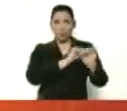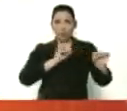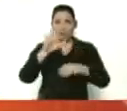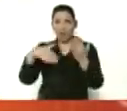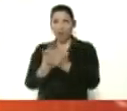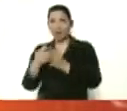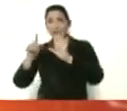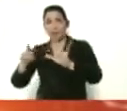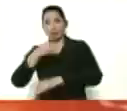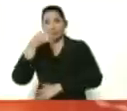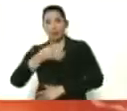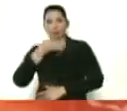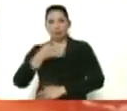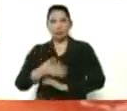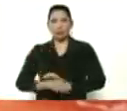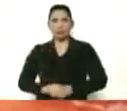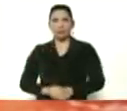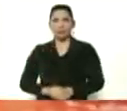6 p.m.,